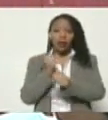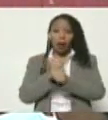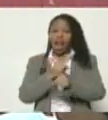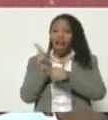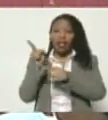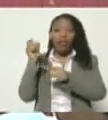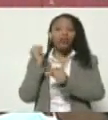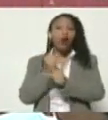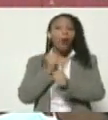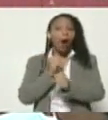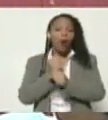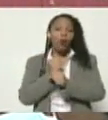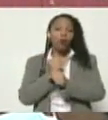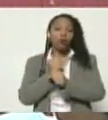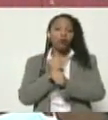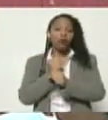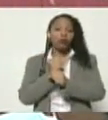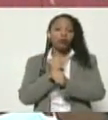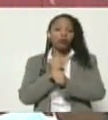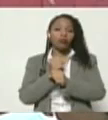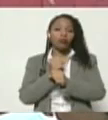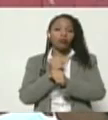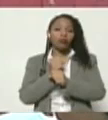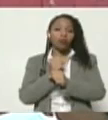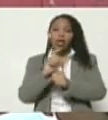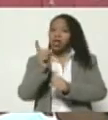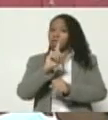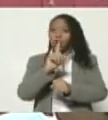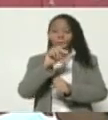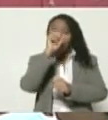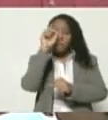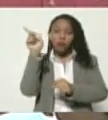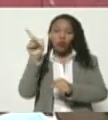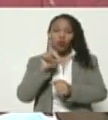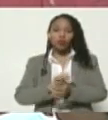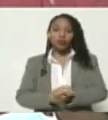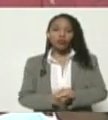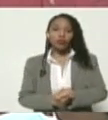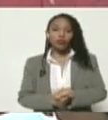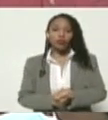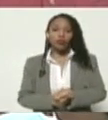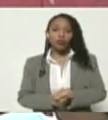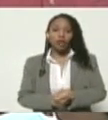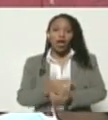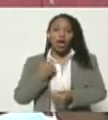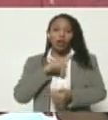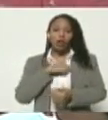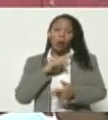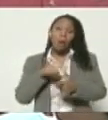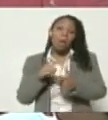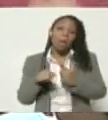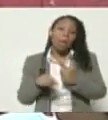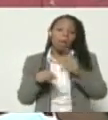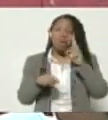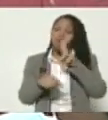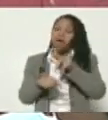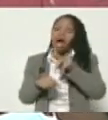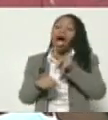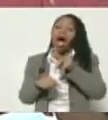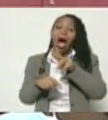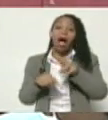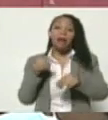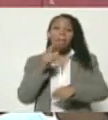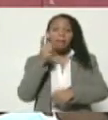este. Y no es del PSUV. Y nosotros entonces estamos viendo a ver si esa persona